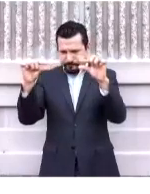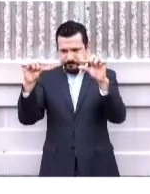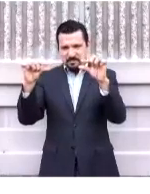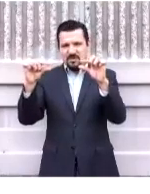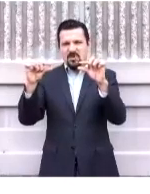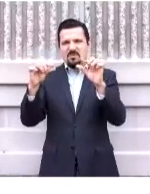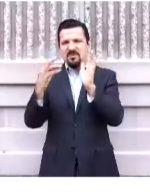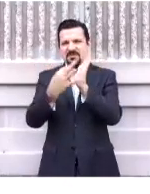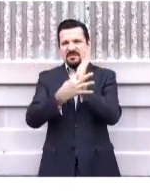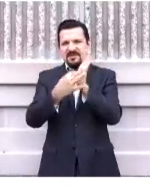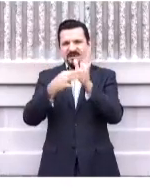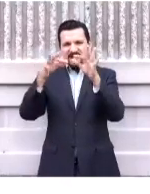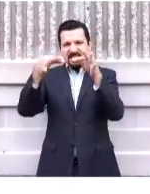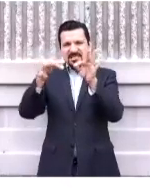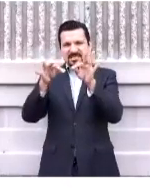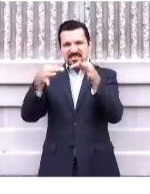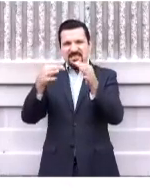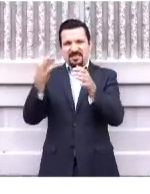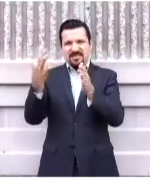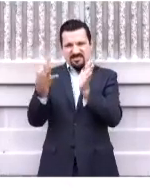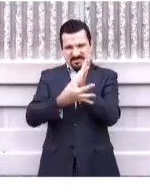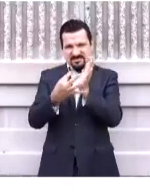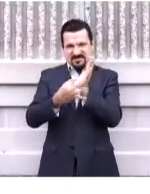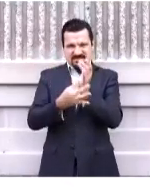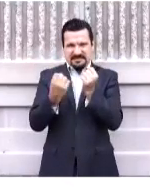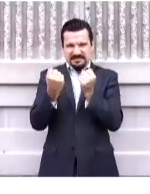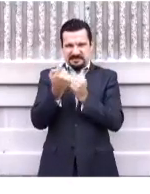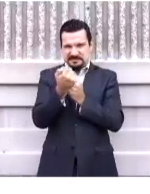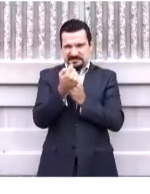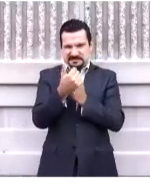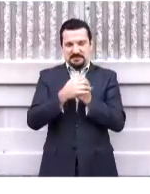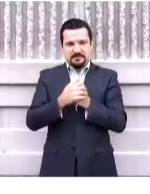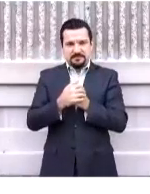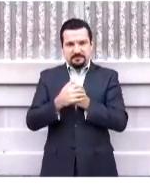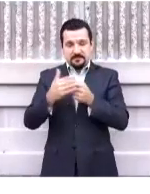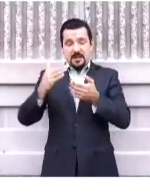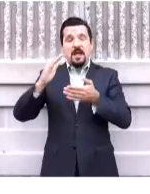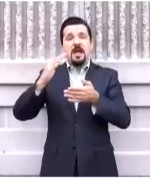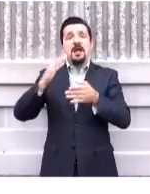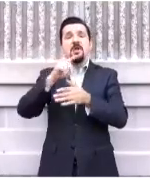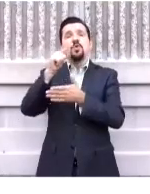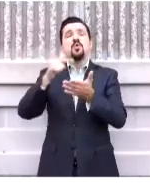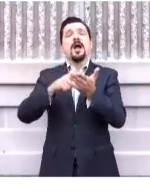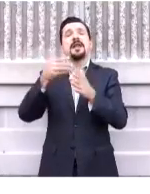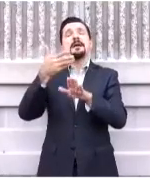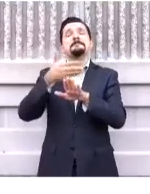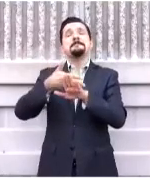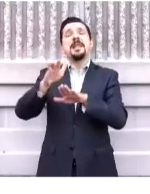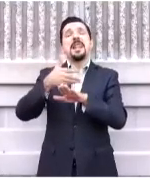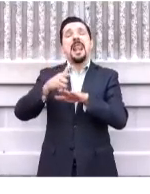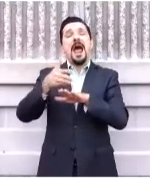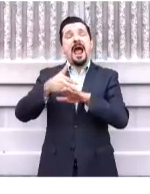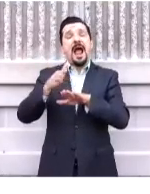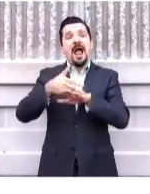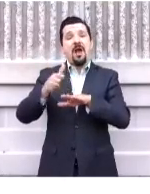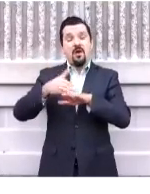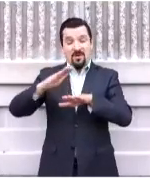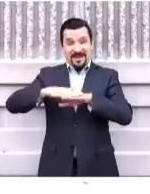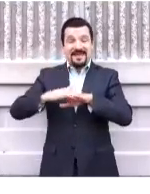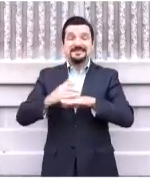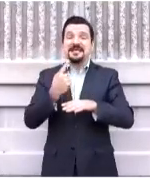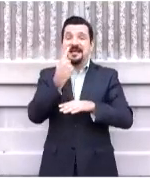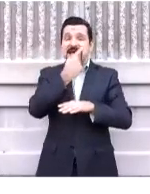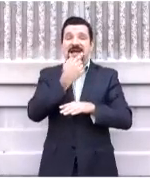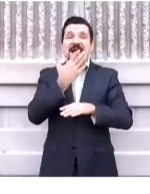¿sí? Entonces, lo que les quiero comentar de esto es que la parte blanca es la que va sobre la cara, ¿sí? Que